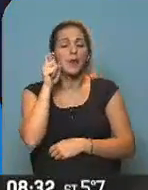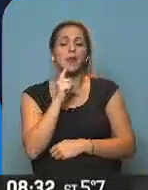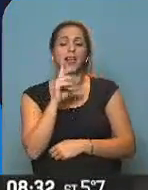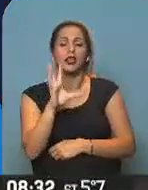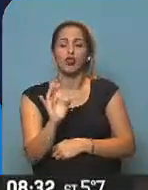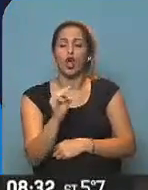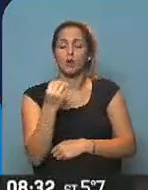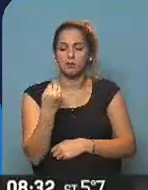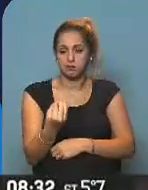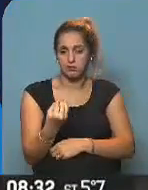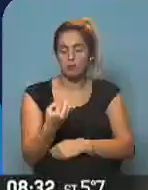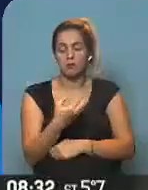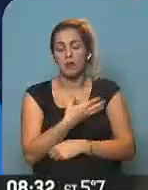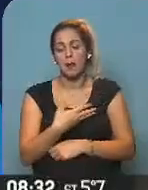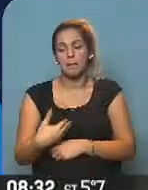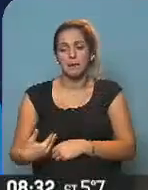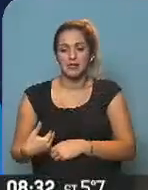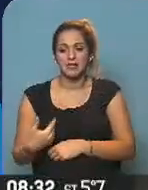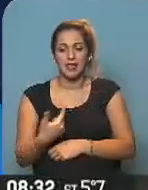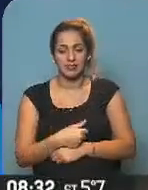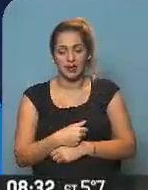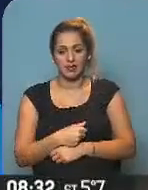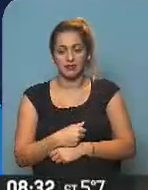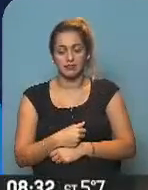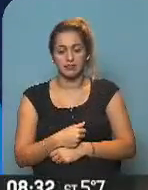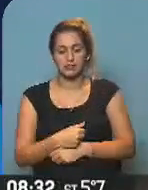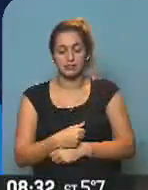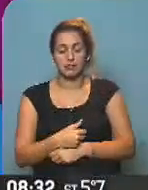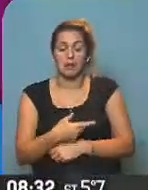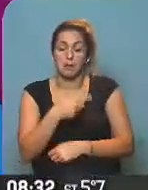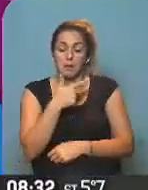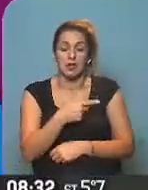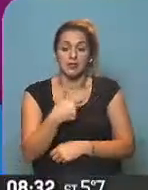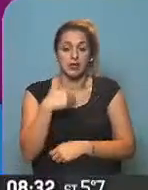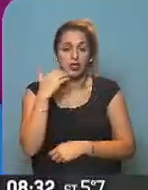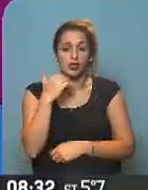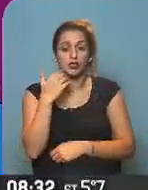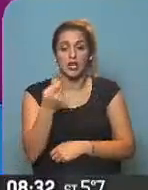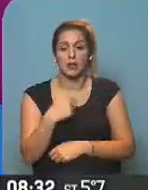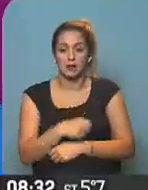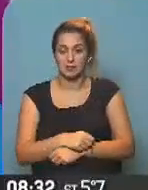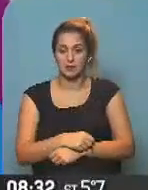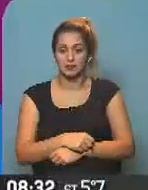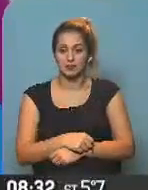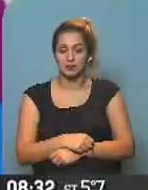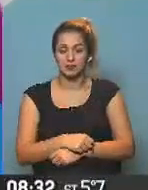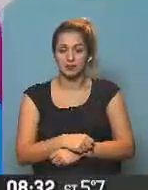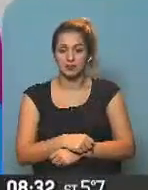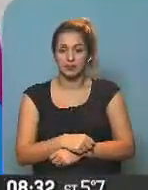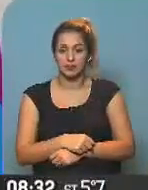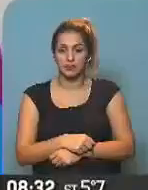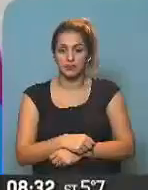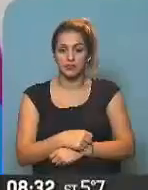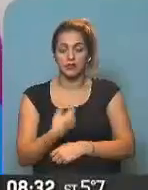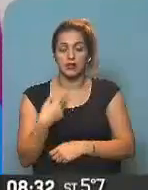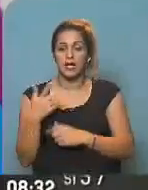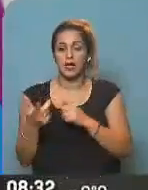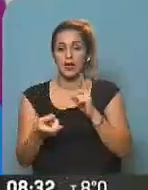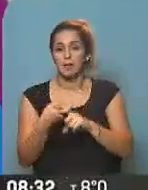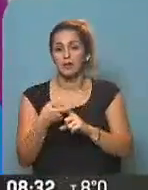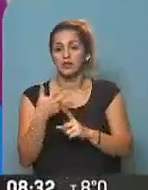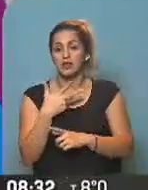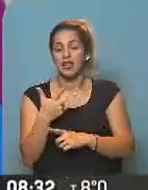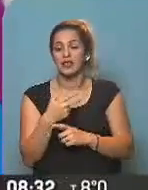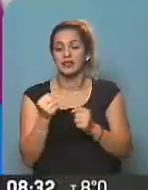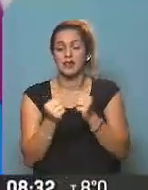de un presidente que no tiene autoridad moral, me parece, porque la esposa misma dice que usan en invierno aire